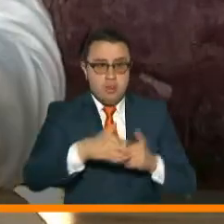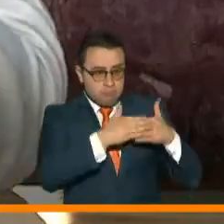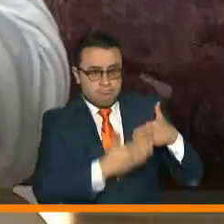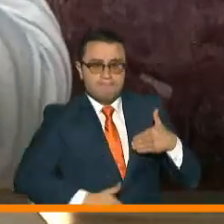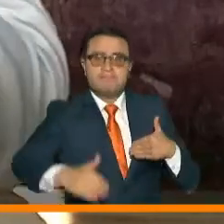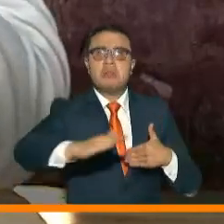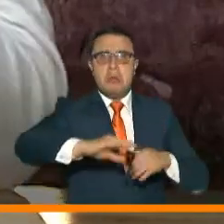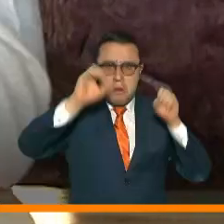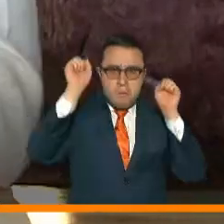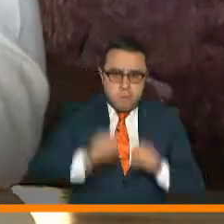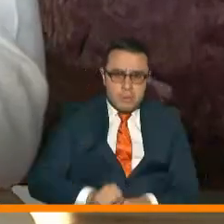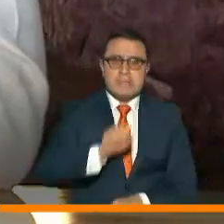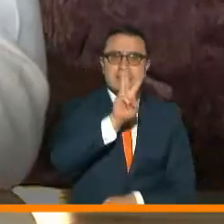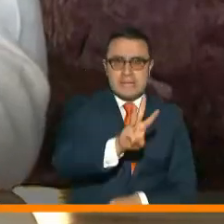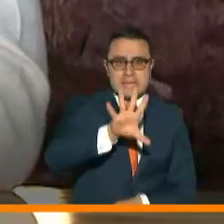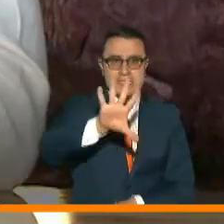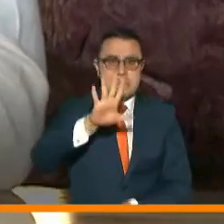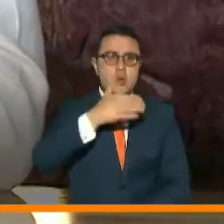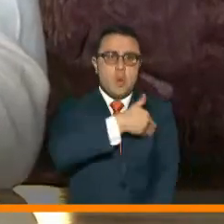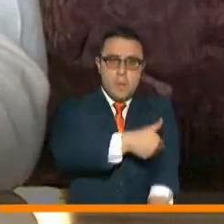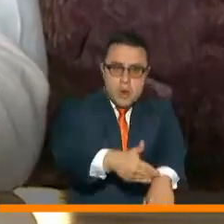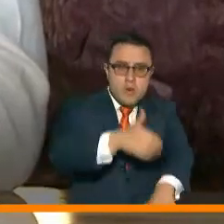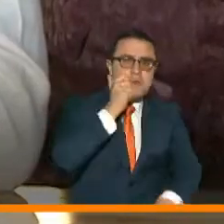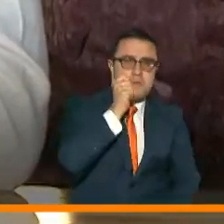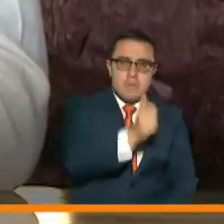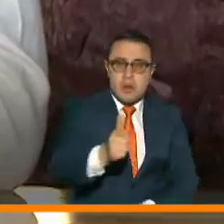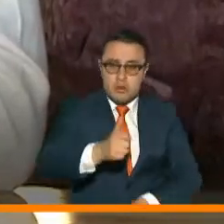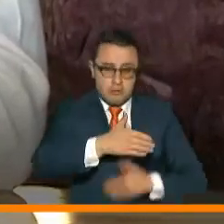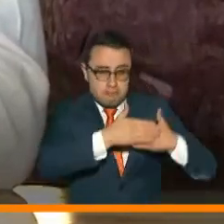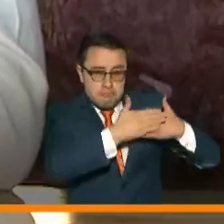el propósito de llegar a esos 35 millones de ciudadanos de manera eficaz.